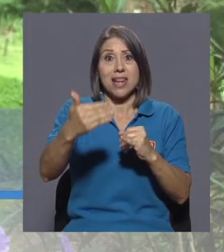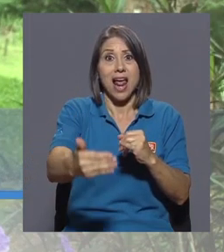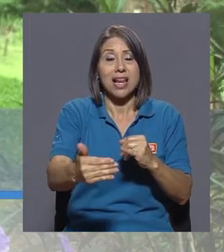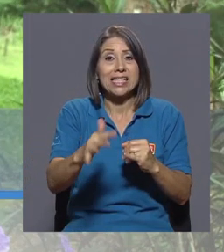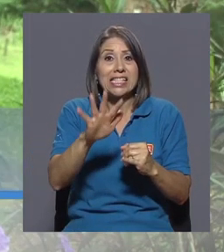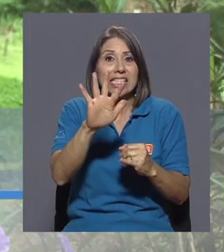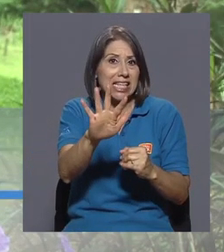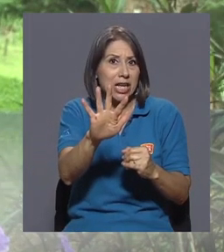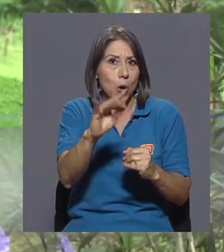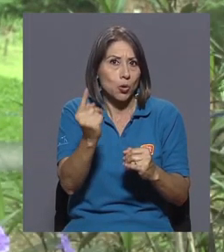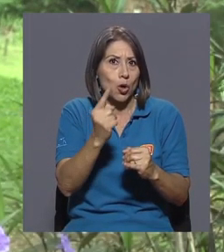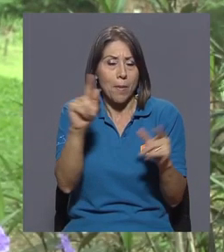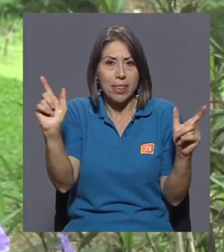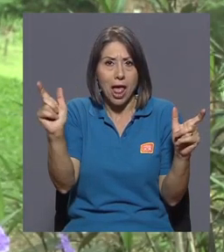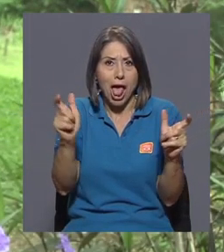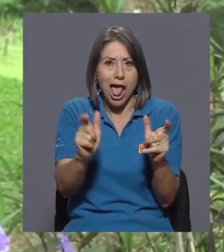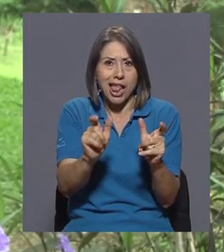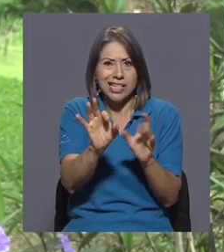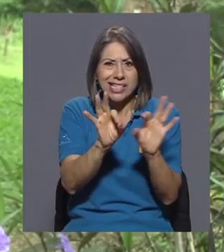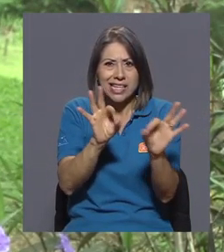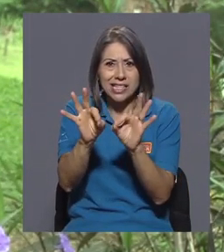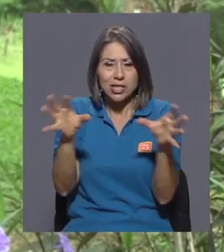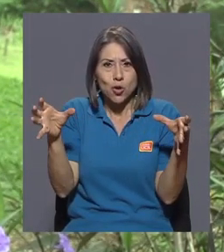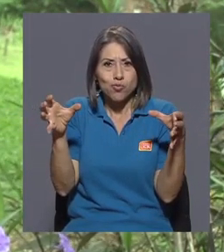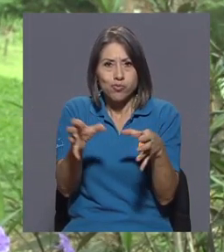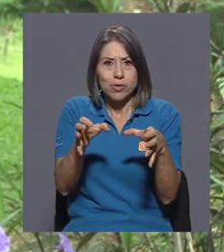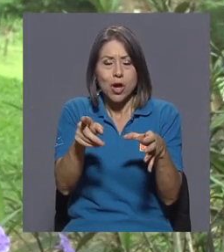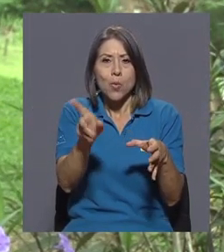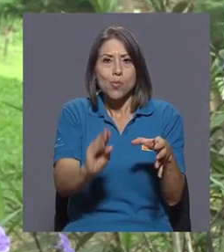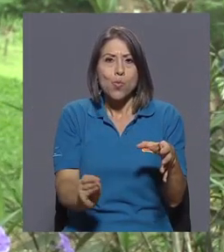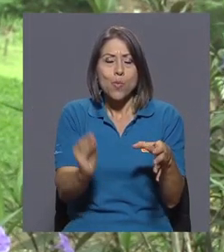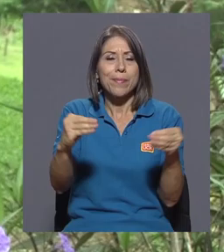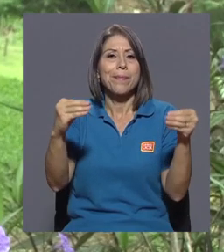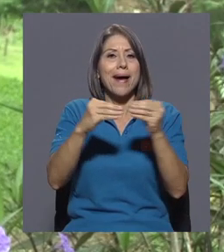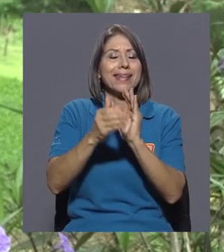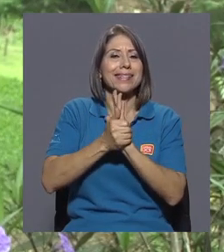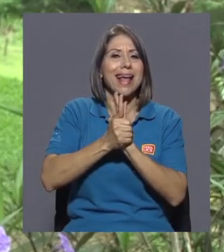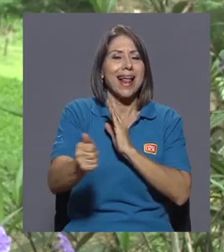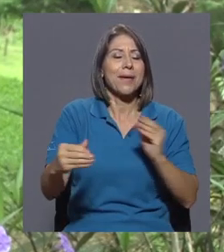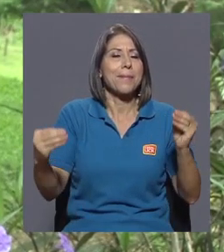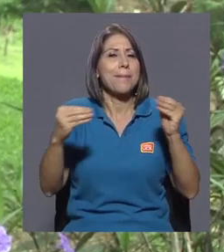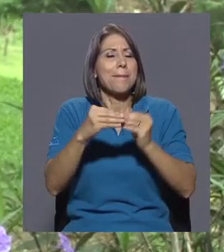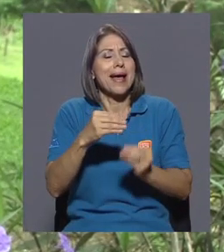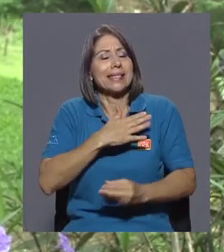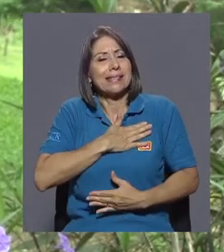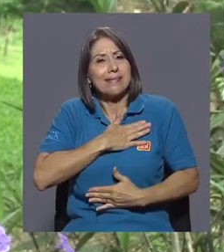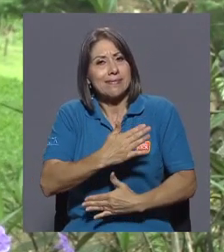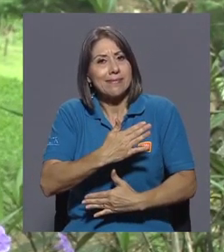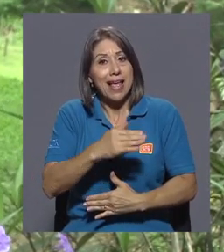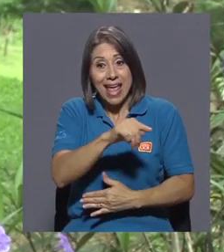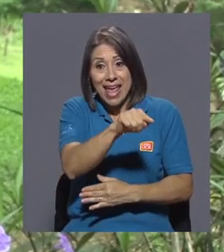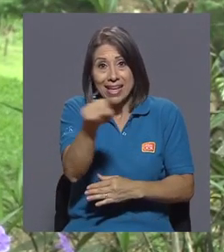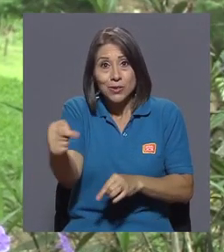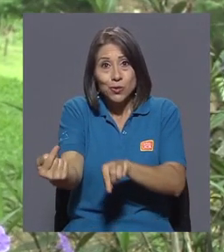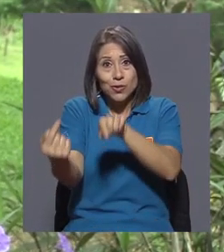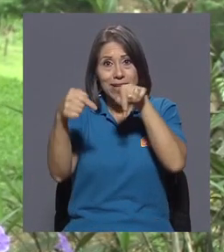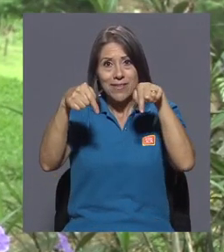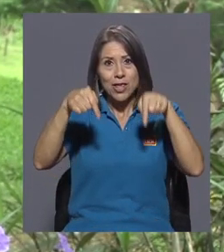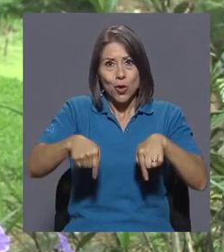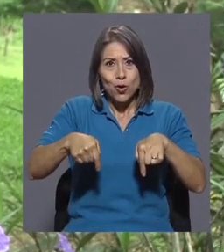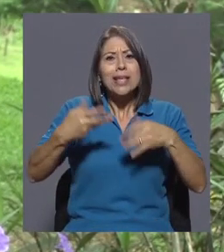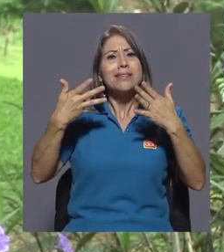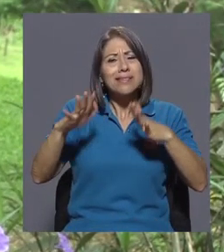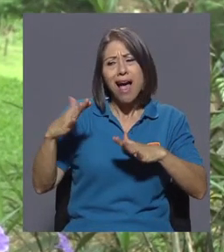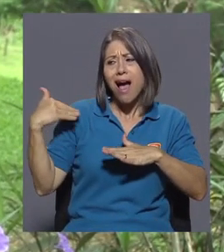selección, que son los muchachos que tienen más talento y más dedicación. Esos son los que han venido hoy, los que han pasado el